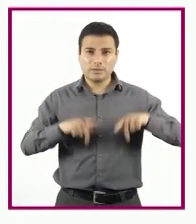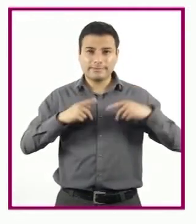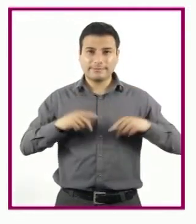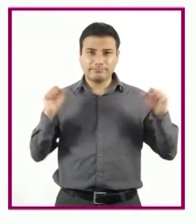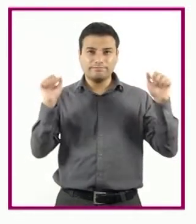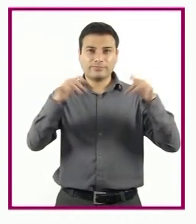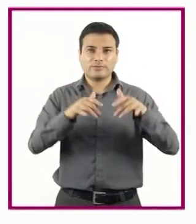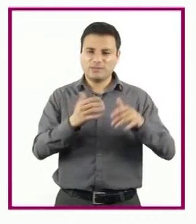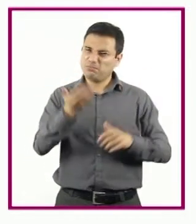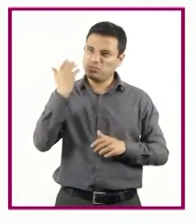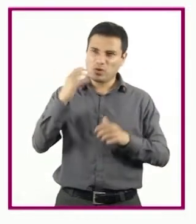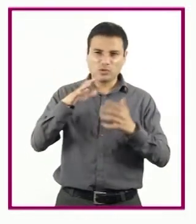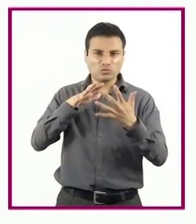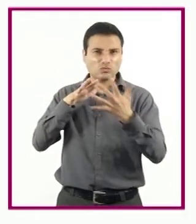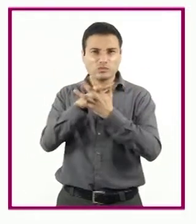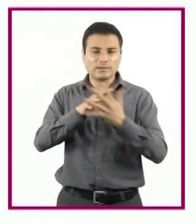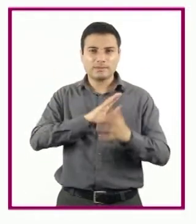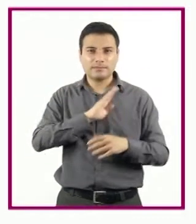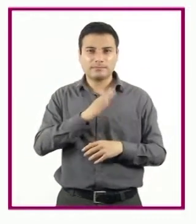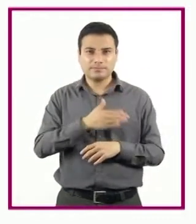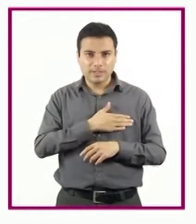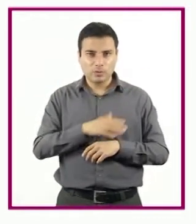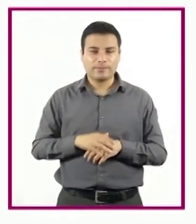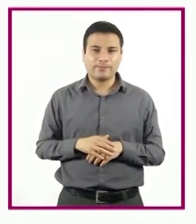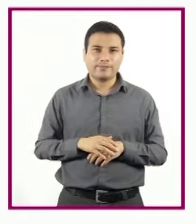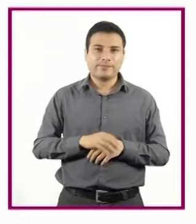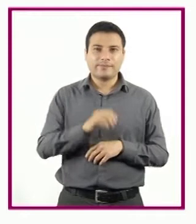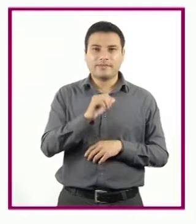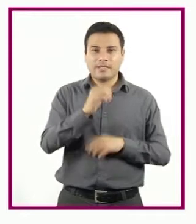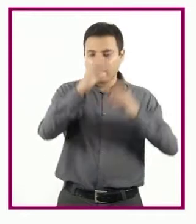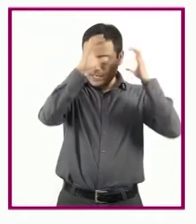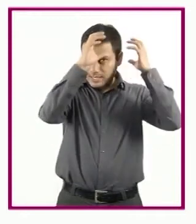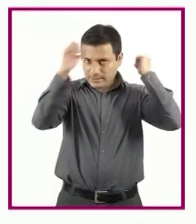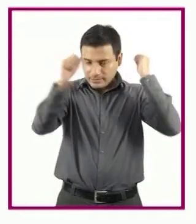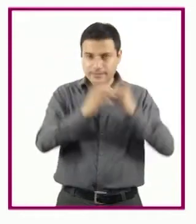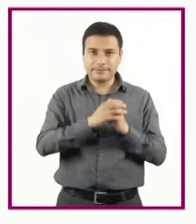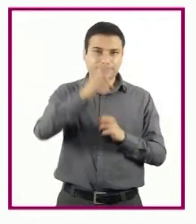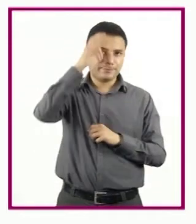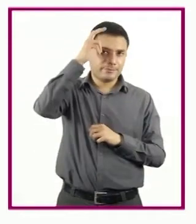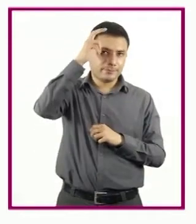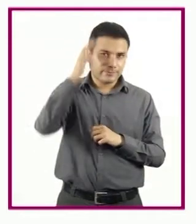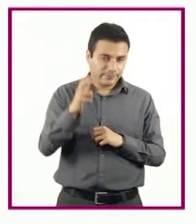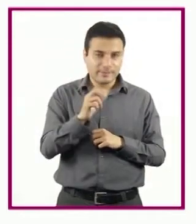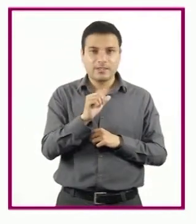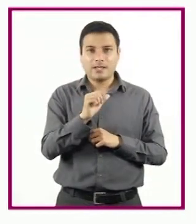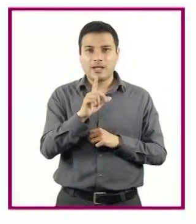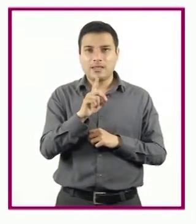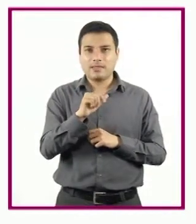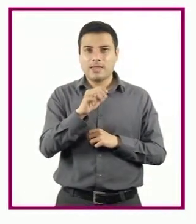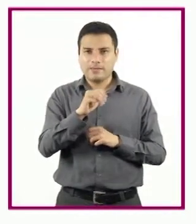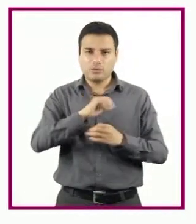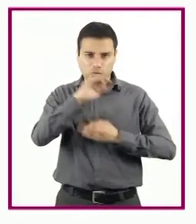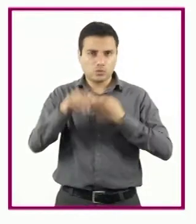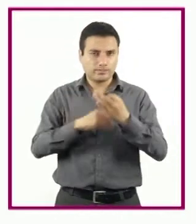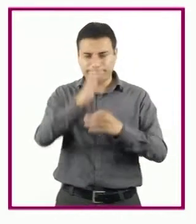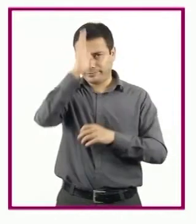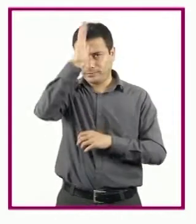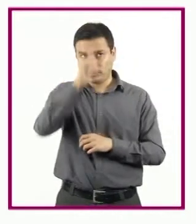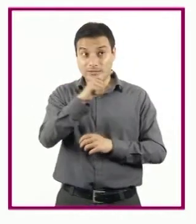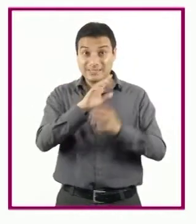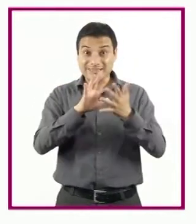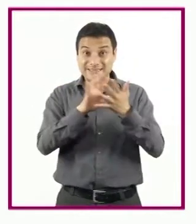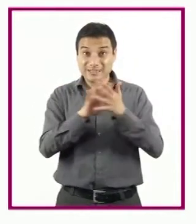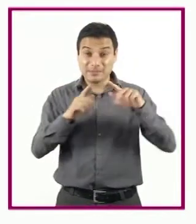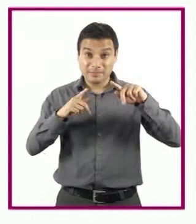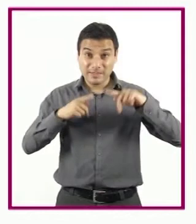armas. Ignacio Allende, Juan Aldama y José Mariano Abasolo lo secundaron. Primero, liberó a los presos, quienes